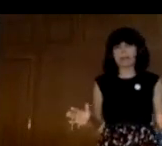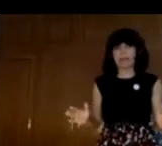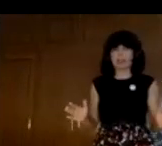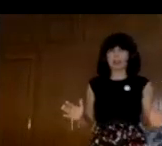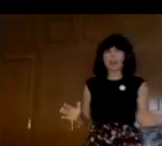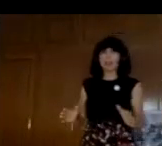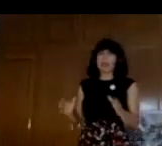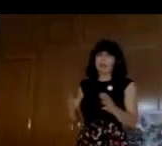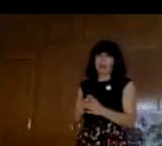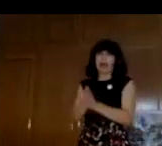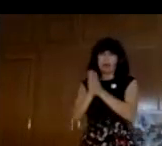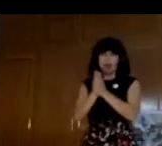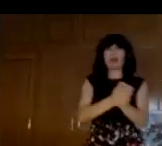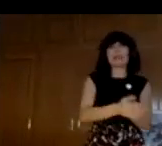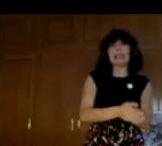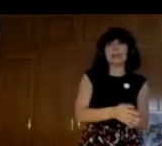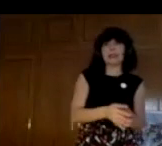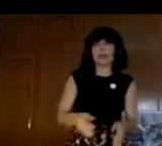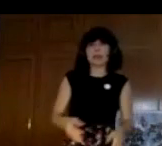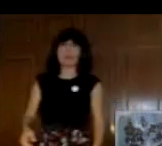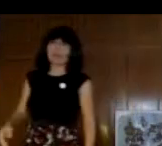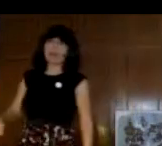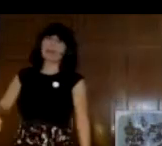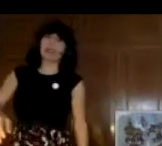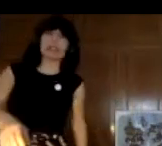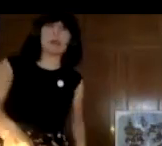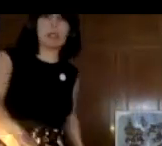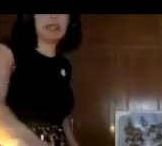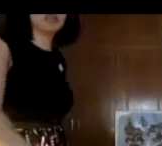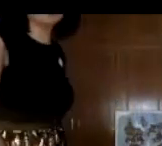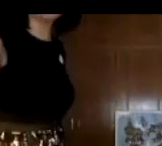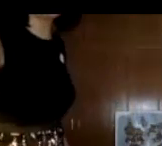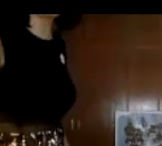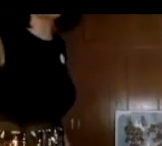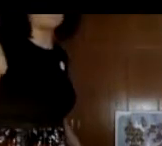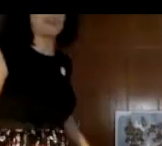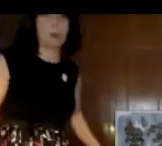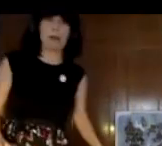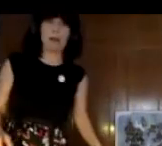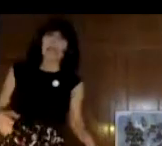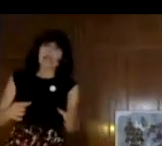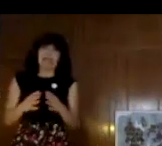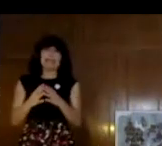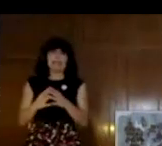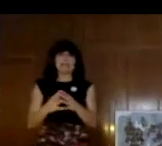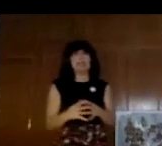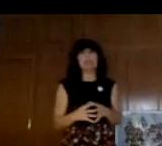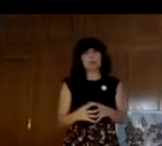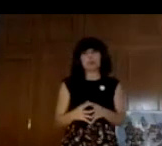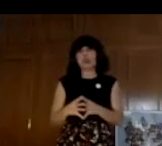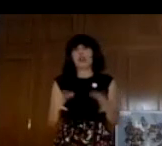completamente diferente. Pero justo antes del coronavirus teníamos las audiencias organizadas de esta forma. Es